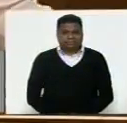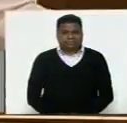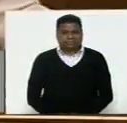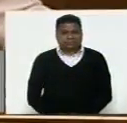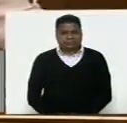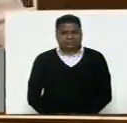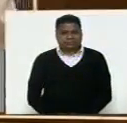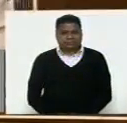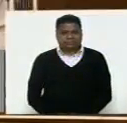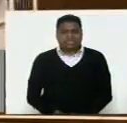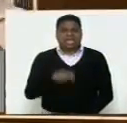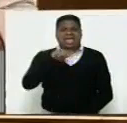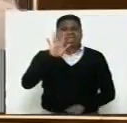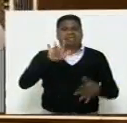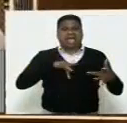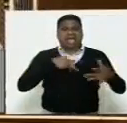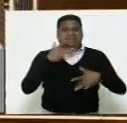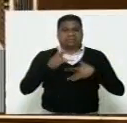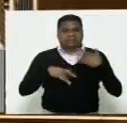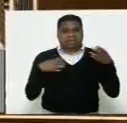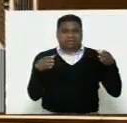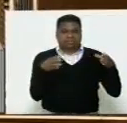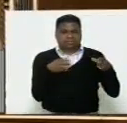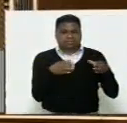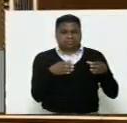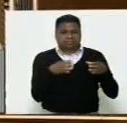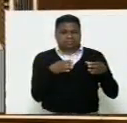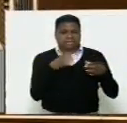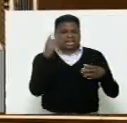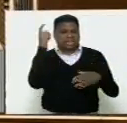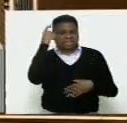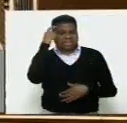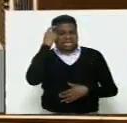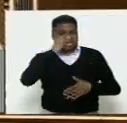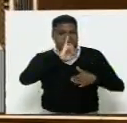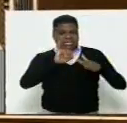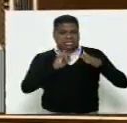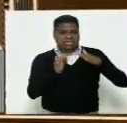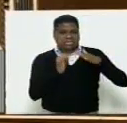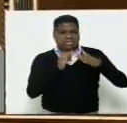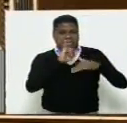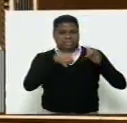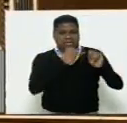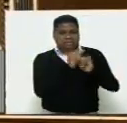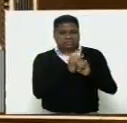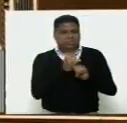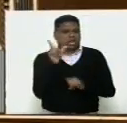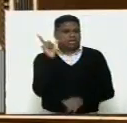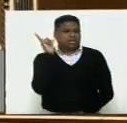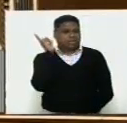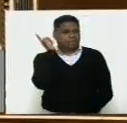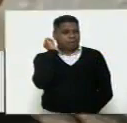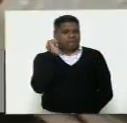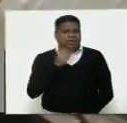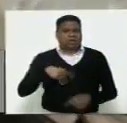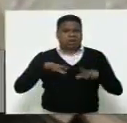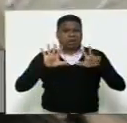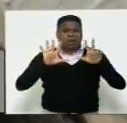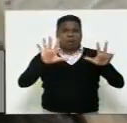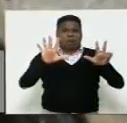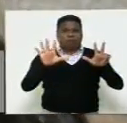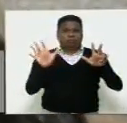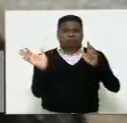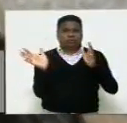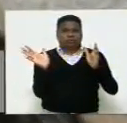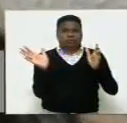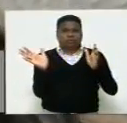acto conmemorativo del Día Internacional de la Mujer, el 8 de marzo, la ministra Blanca Caut hizo